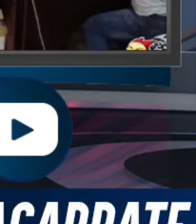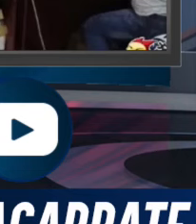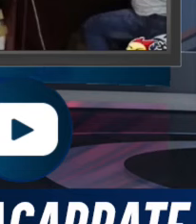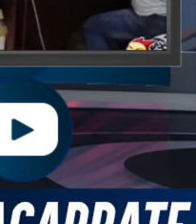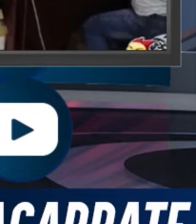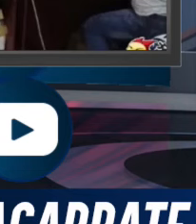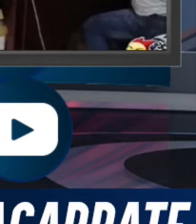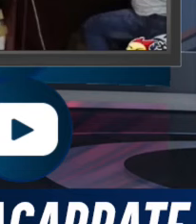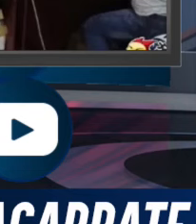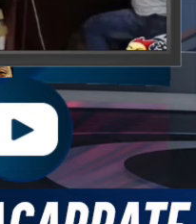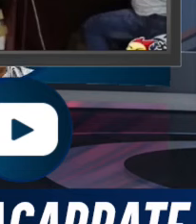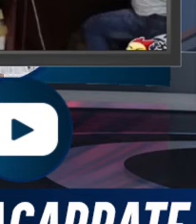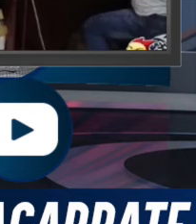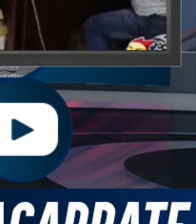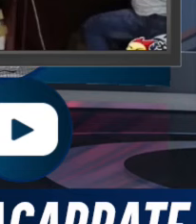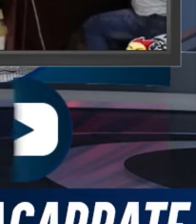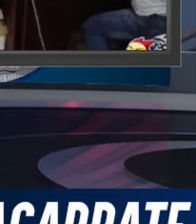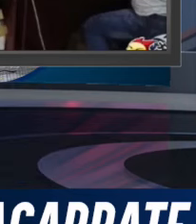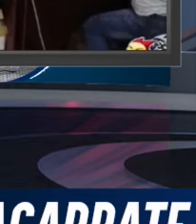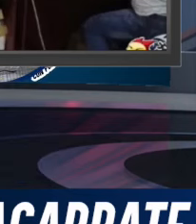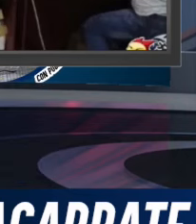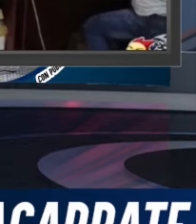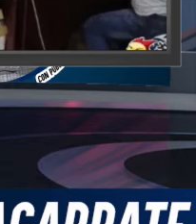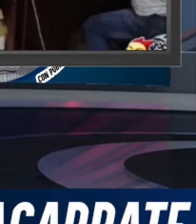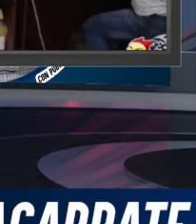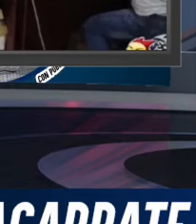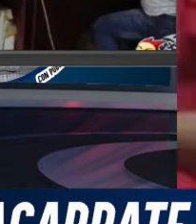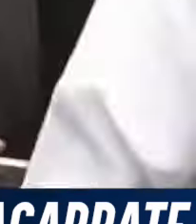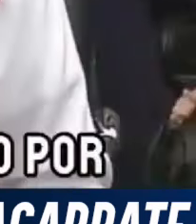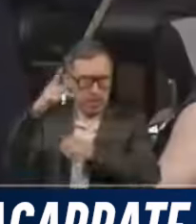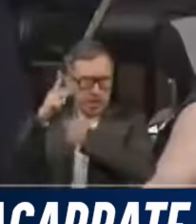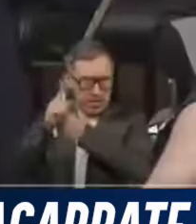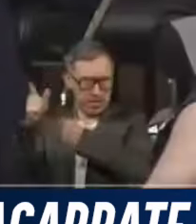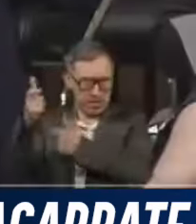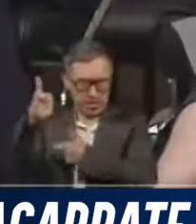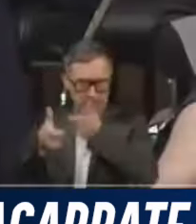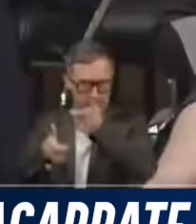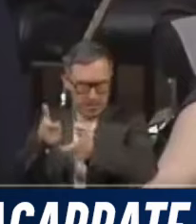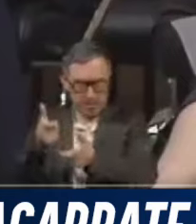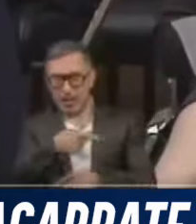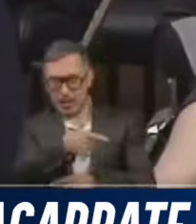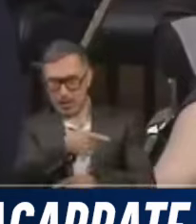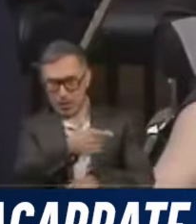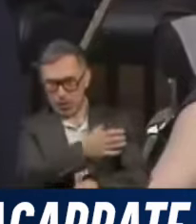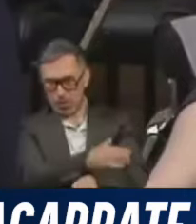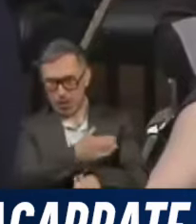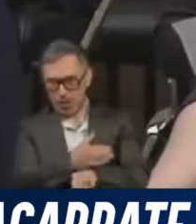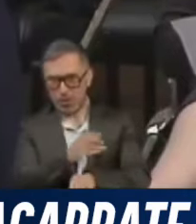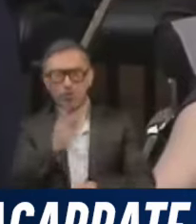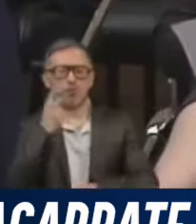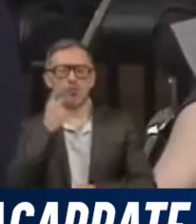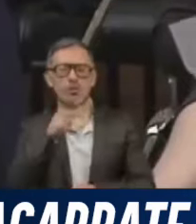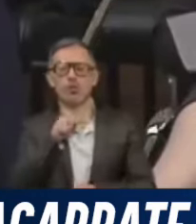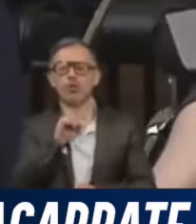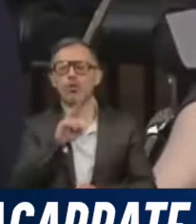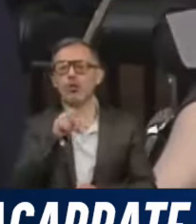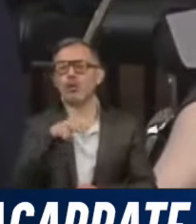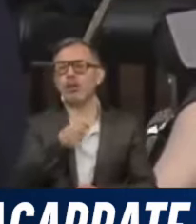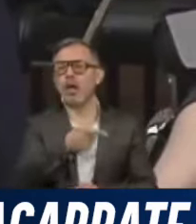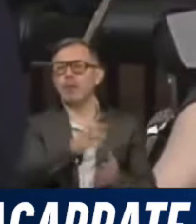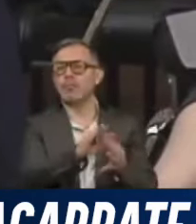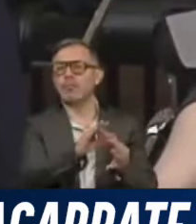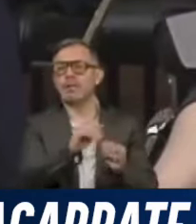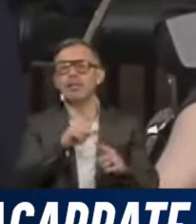reventó tras esta decisión vamos a ver lo que dijo hamlet mager Es este informe que es elaborado por